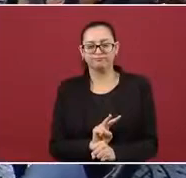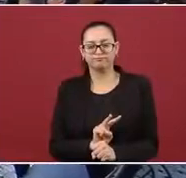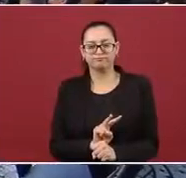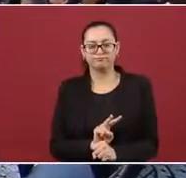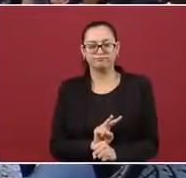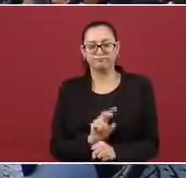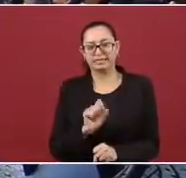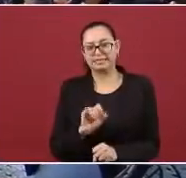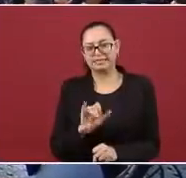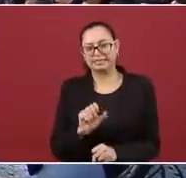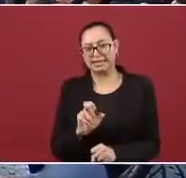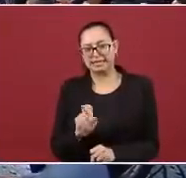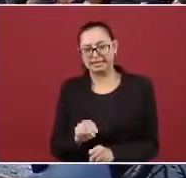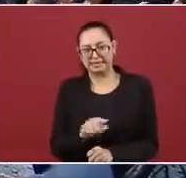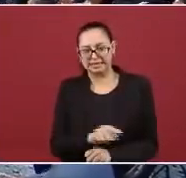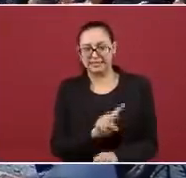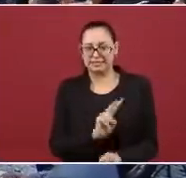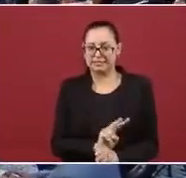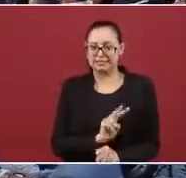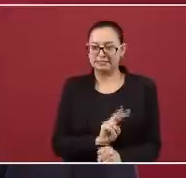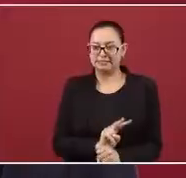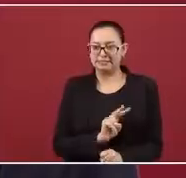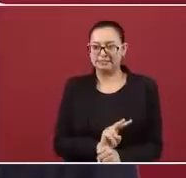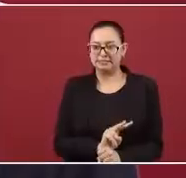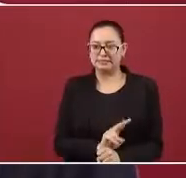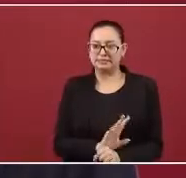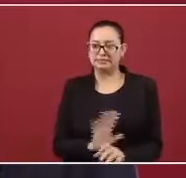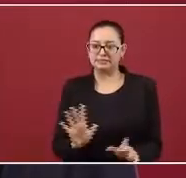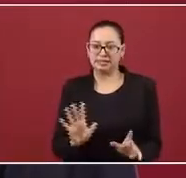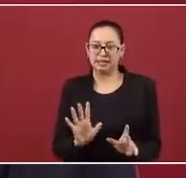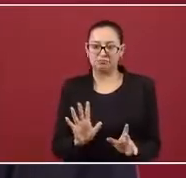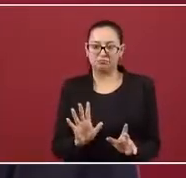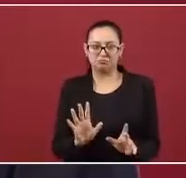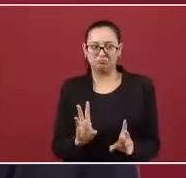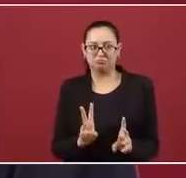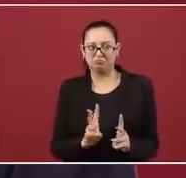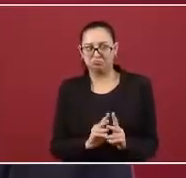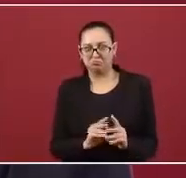el CISEN, que ya no existía.